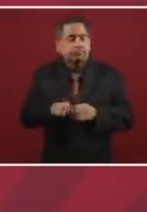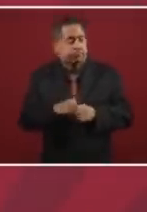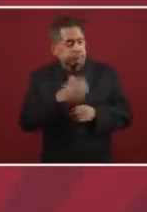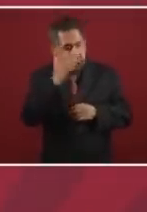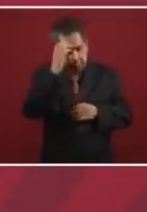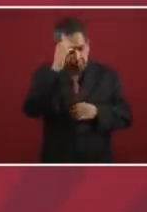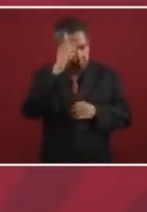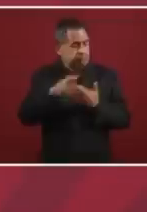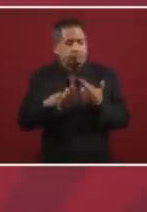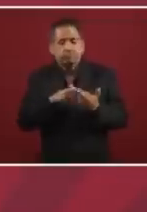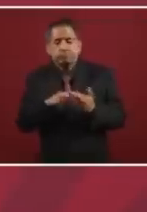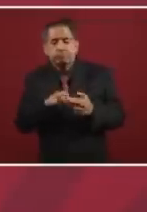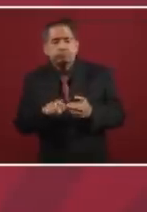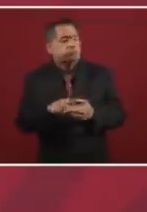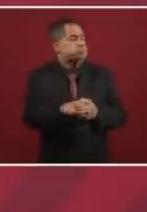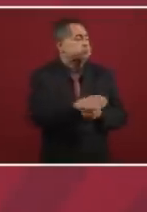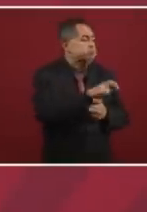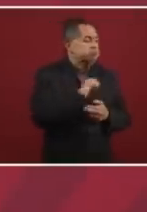regionalmente